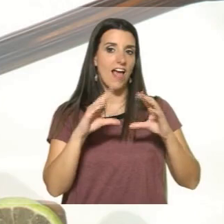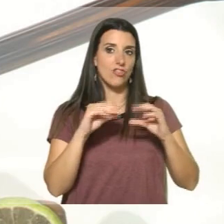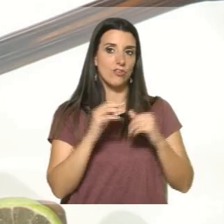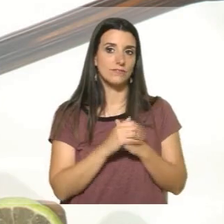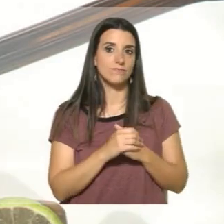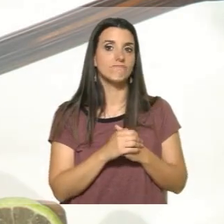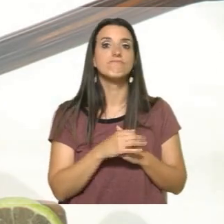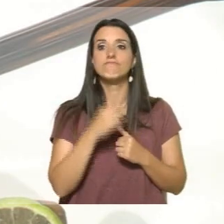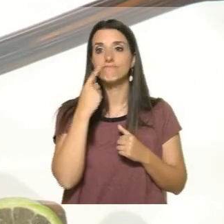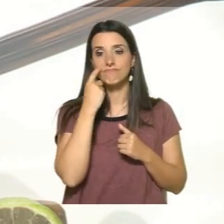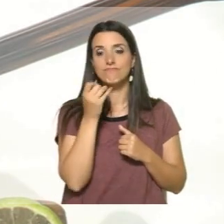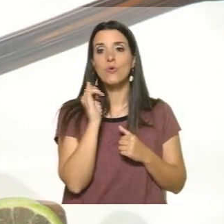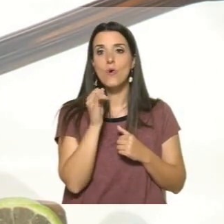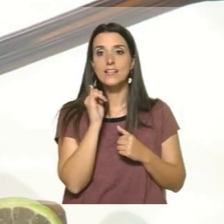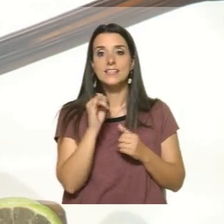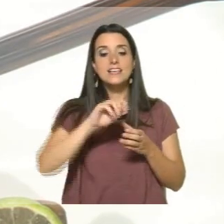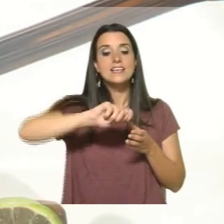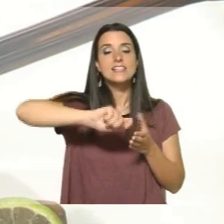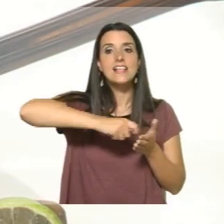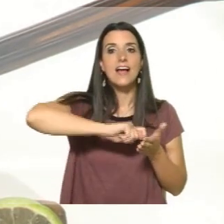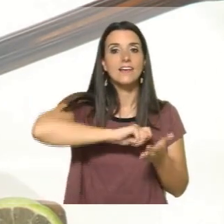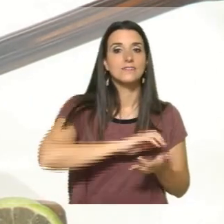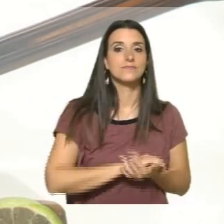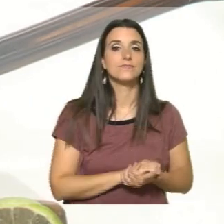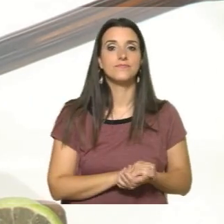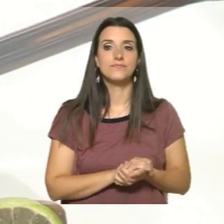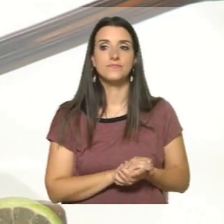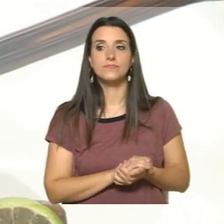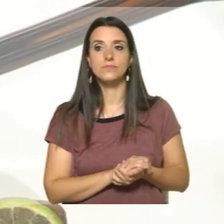se nota. Con una cucharita vamos a ir ahí.